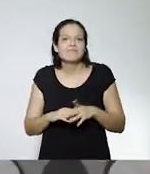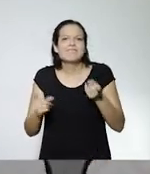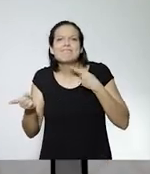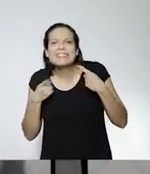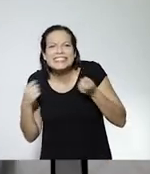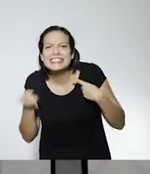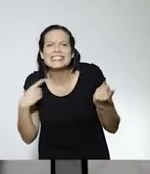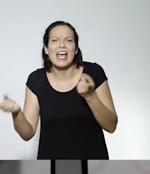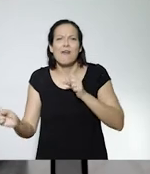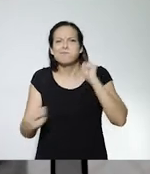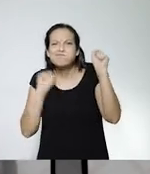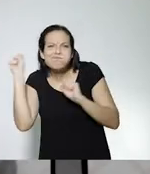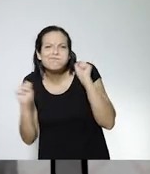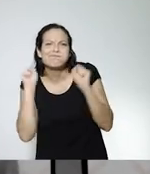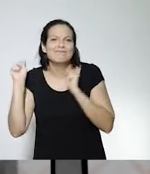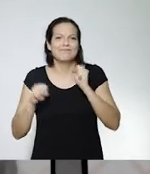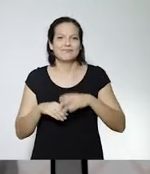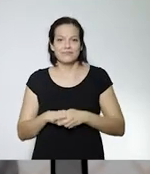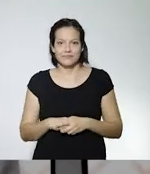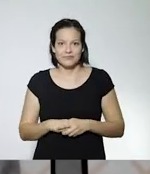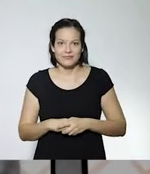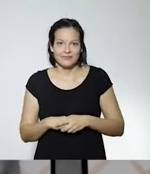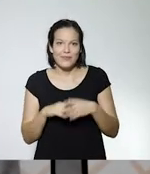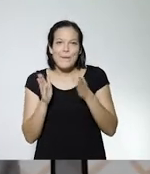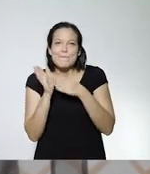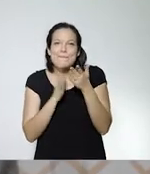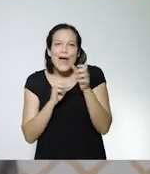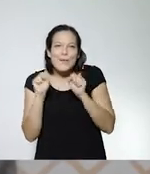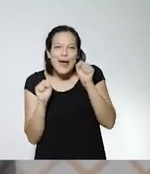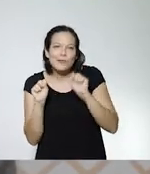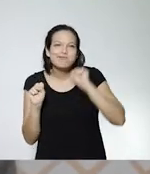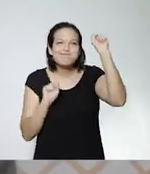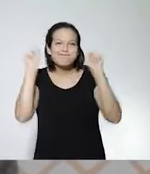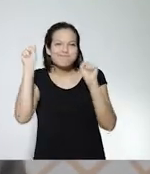Gritaron levantando sus pequeños puños.